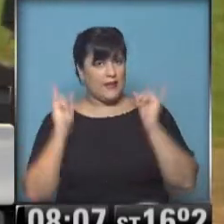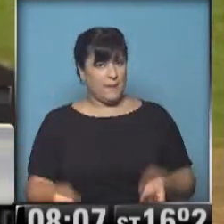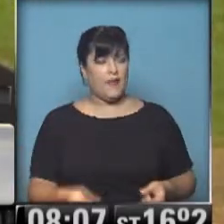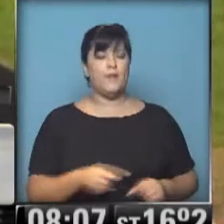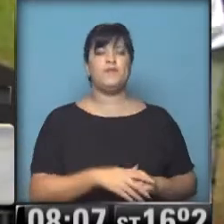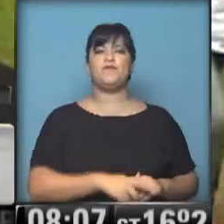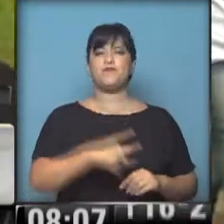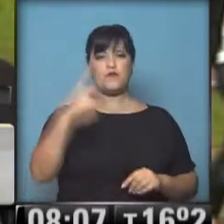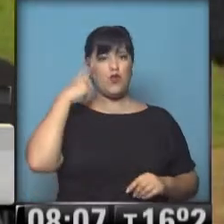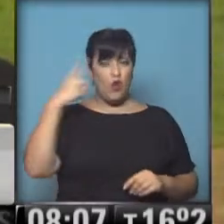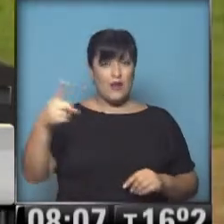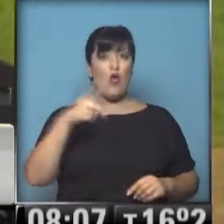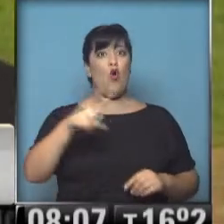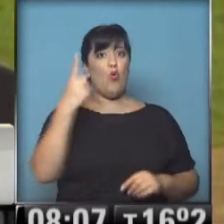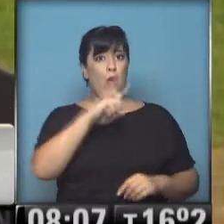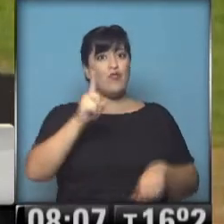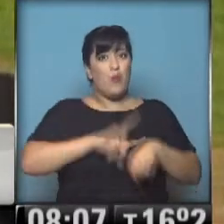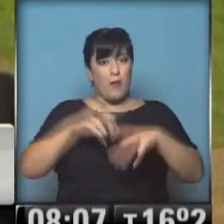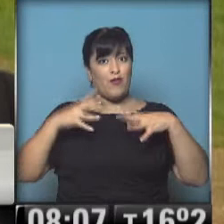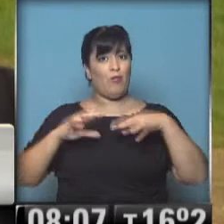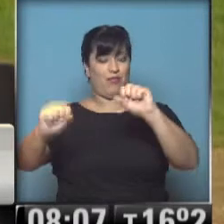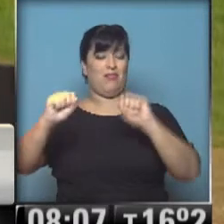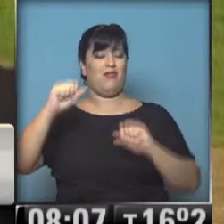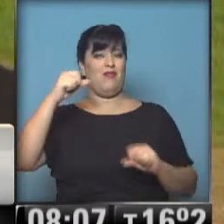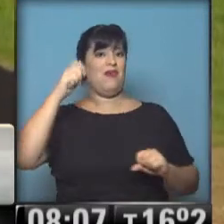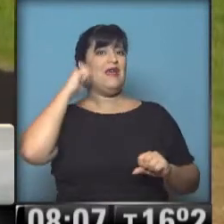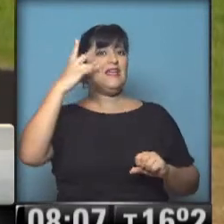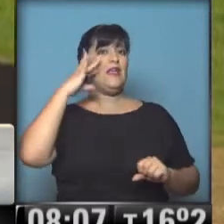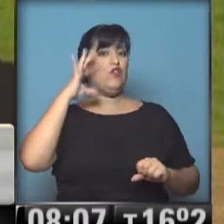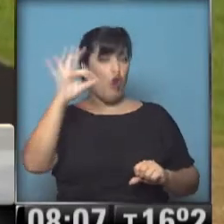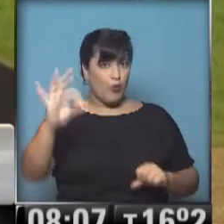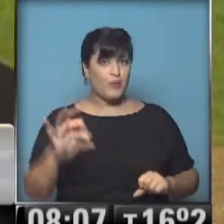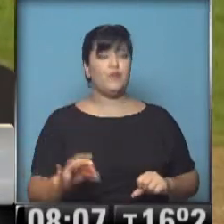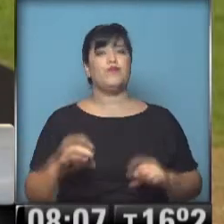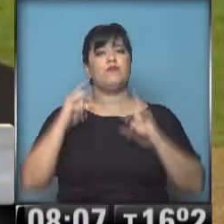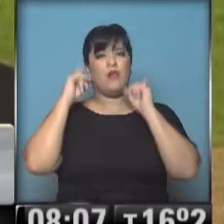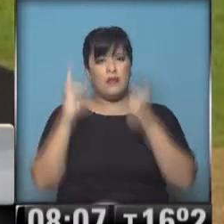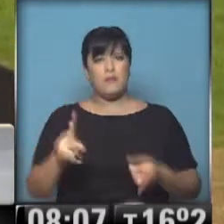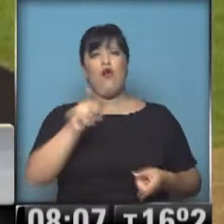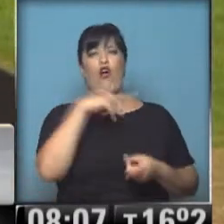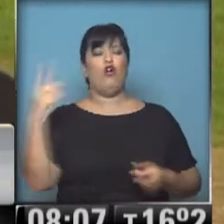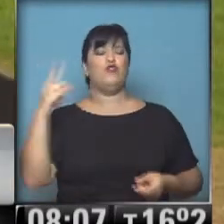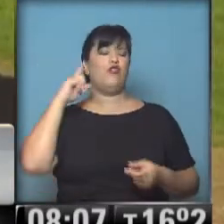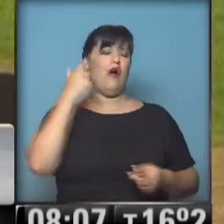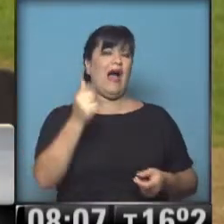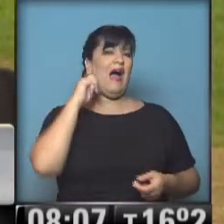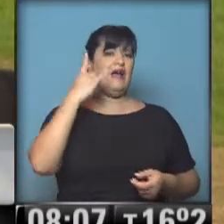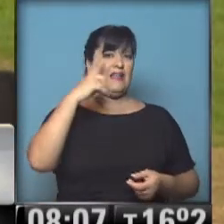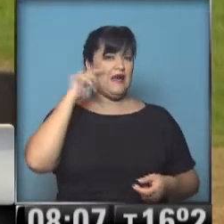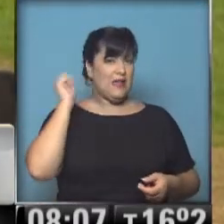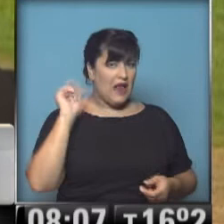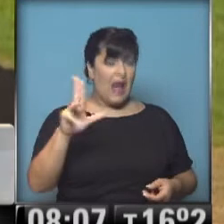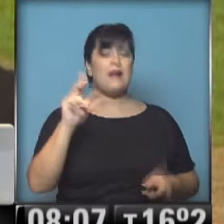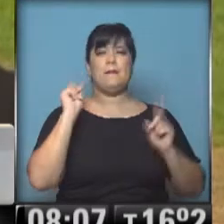a partir de la aparición de guido a partir de lo que fue aguilar de lo que fue el juez el médico que firmó